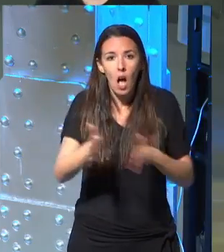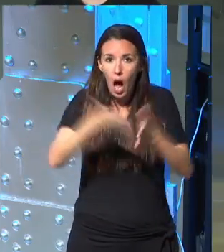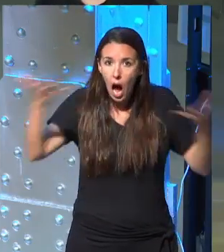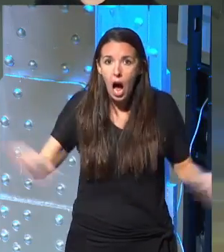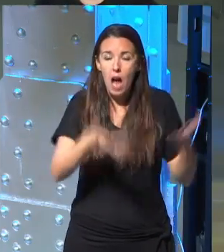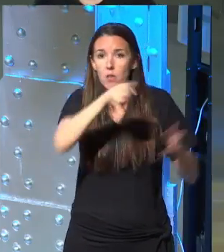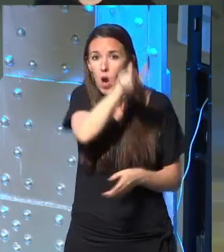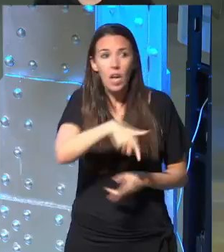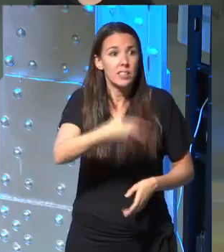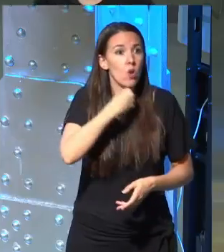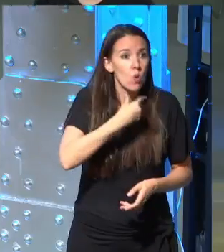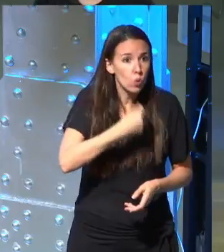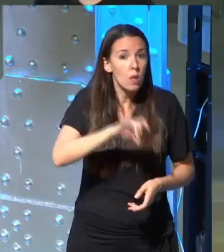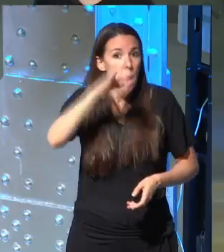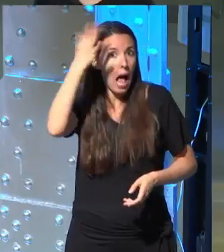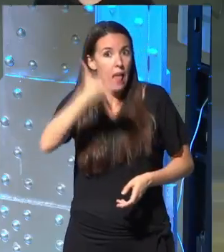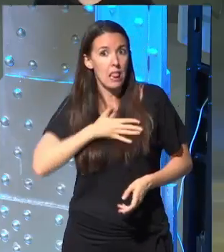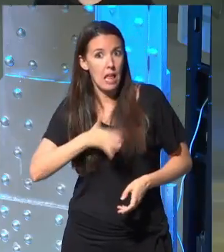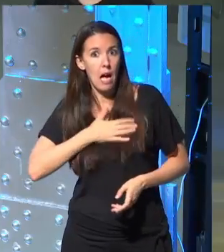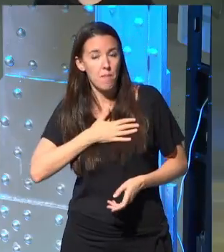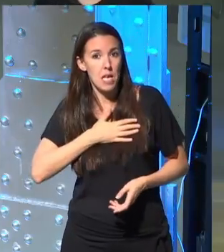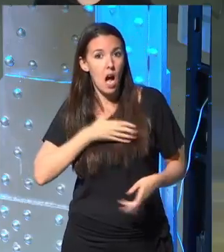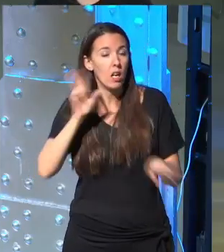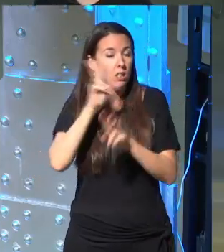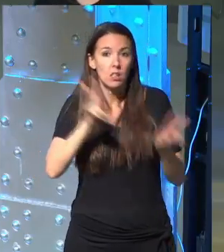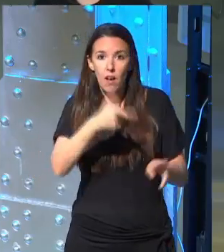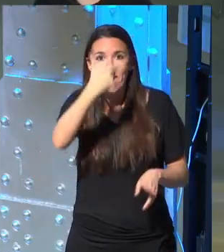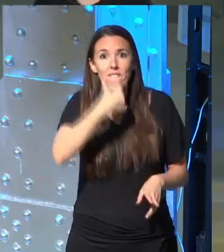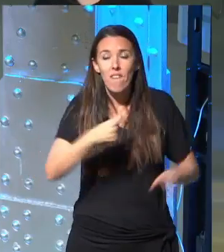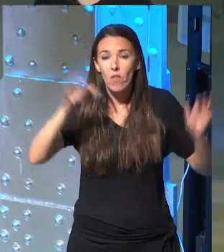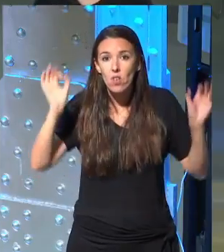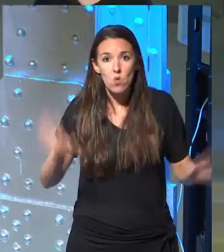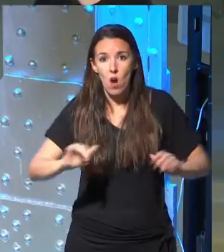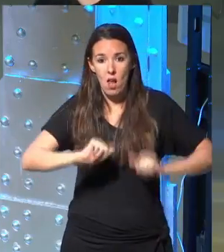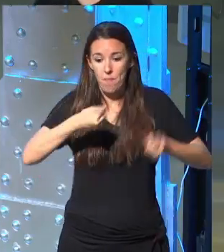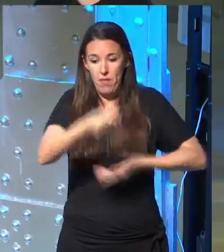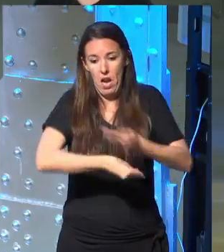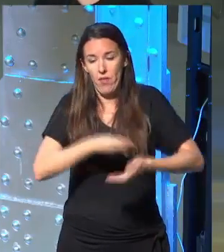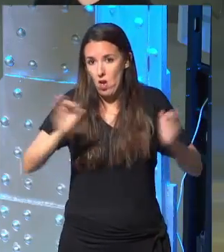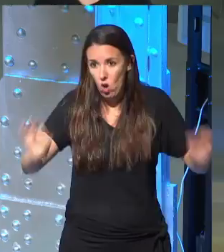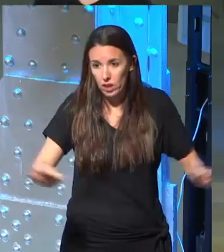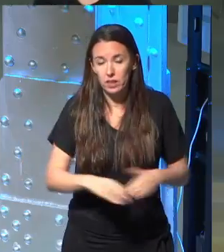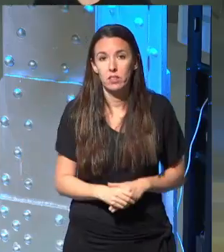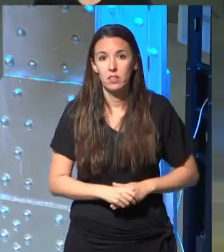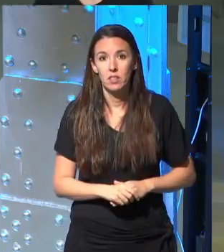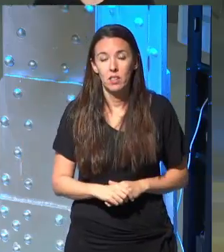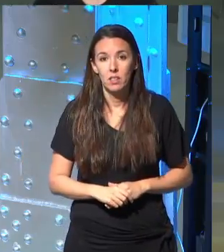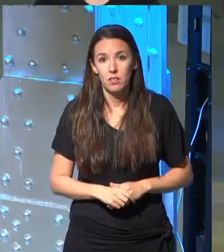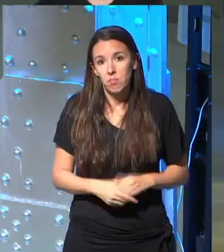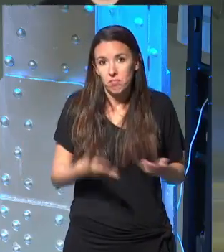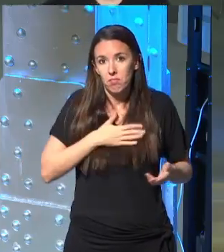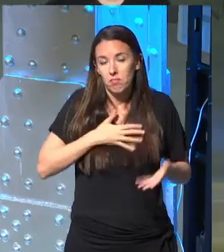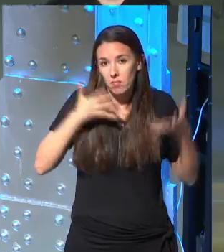gente que le haya gustado esto y tenga ideas, pues que ya ha visto que es tan sencillo como empezar y hacerlo. Esa